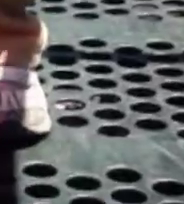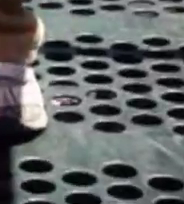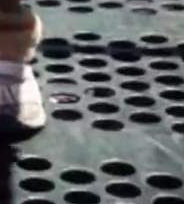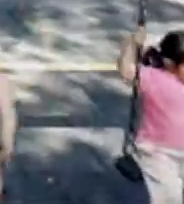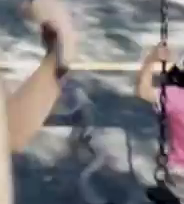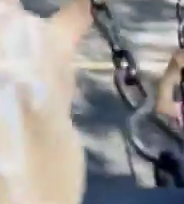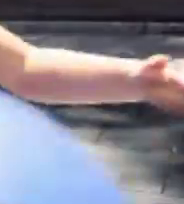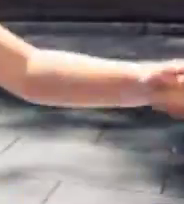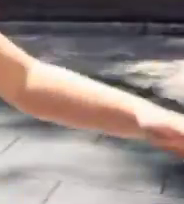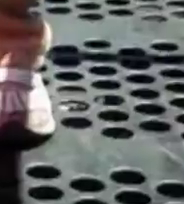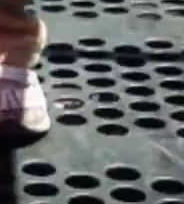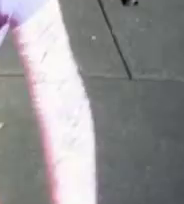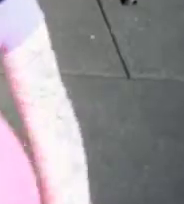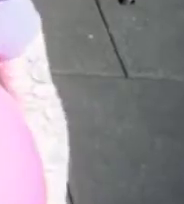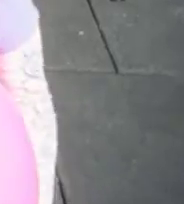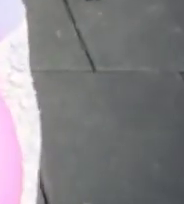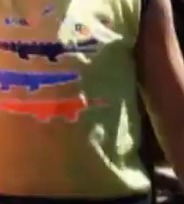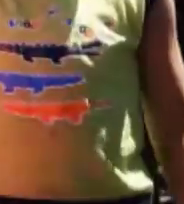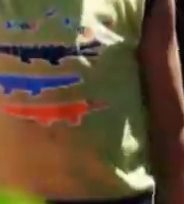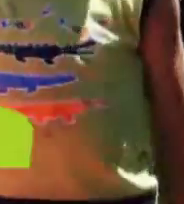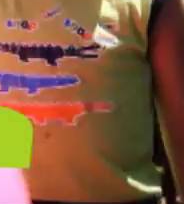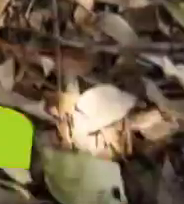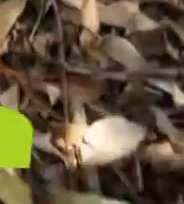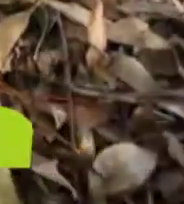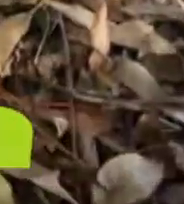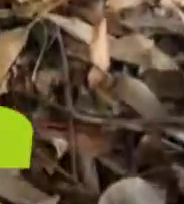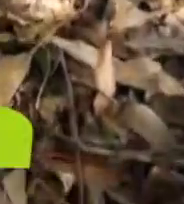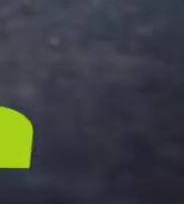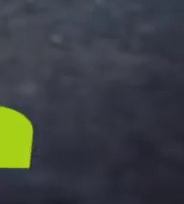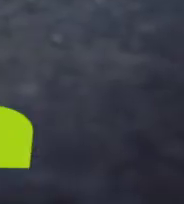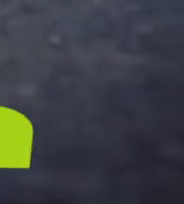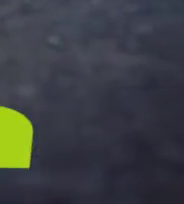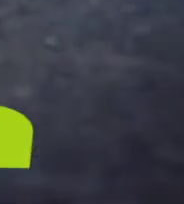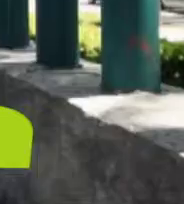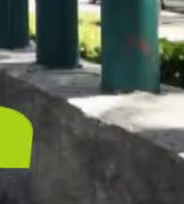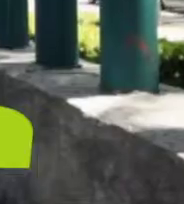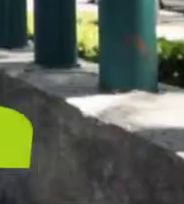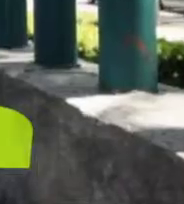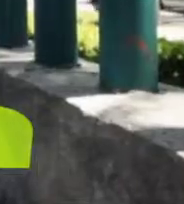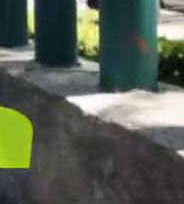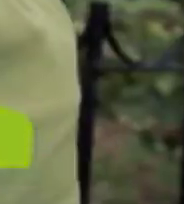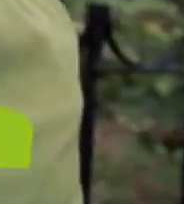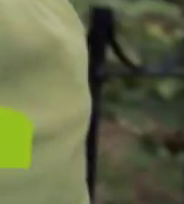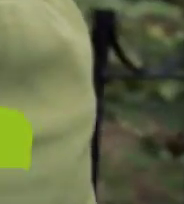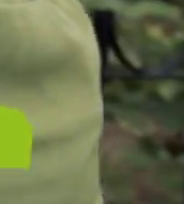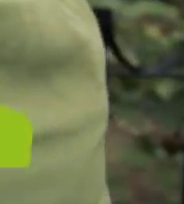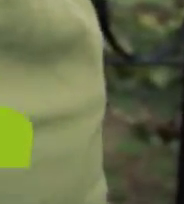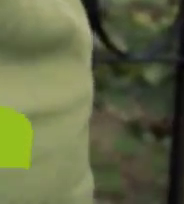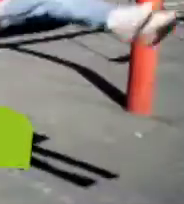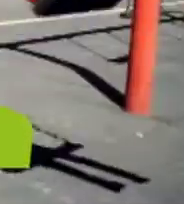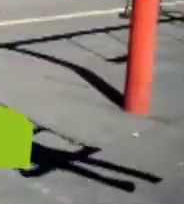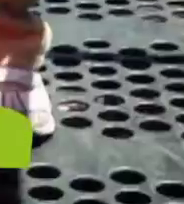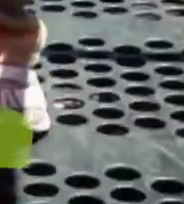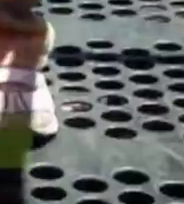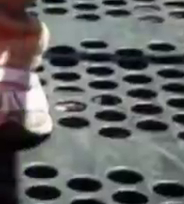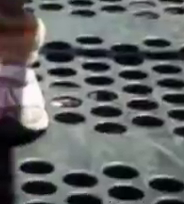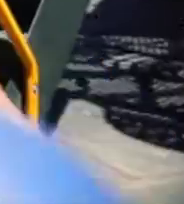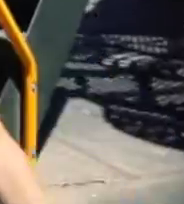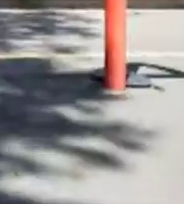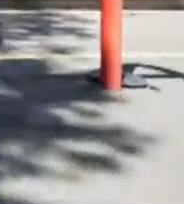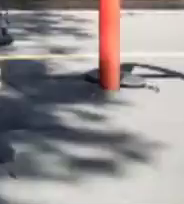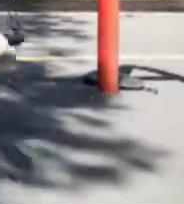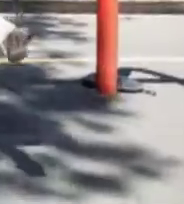Recogra ritmo nubes de Nos Y con el de nubes de nubes nubes. Una, dos,